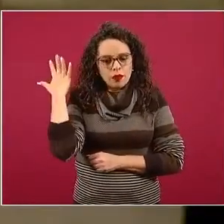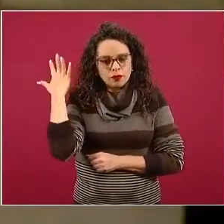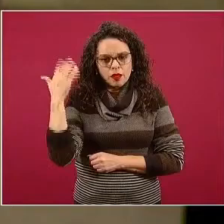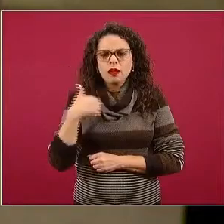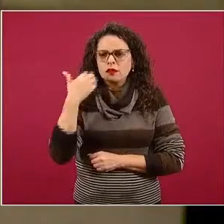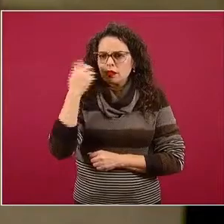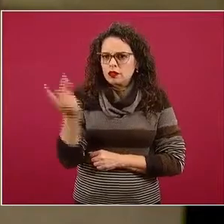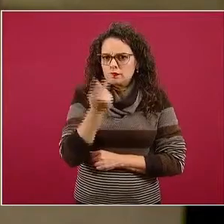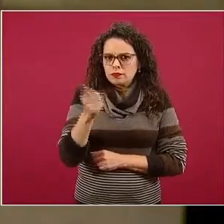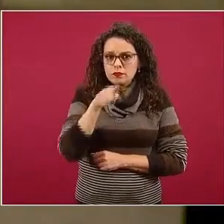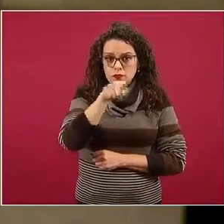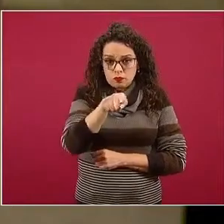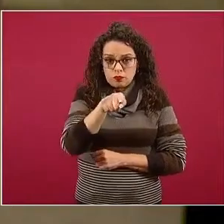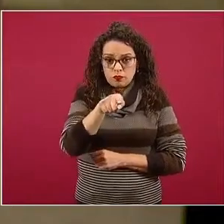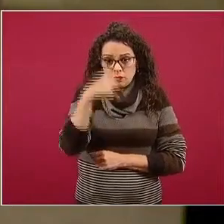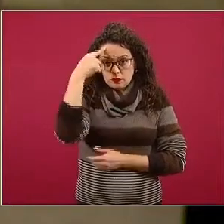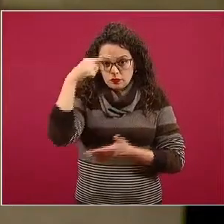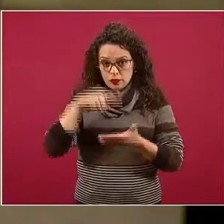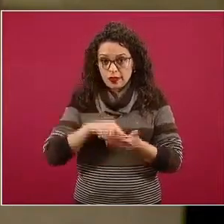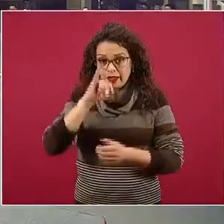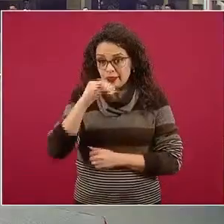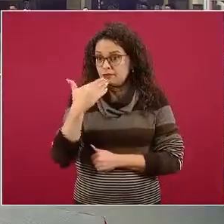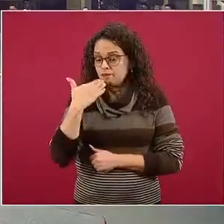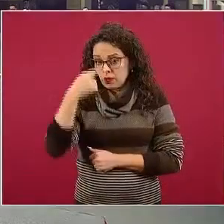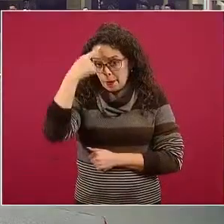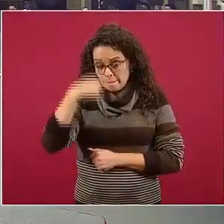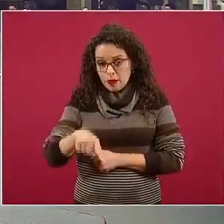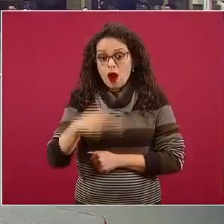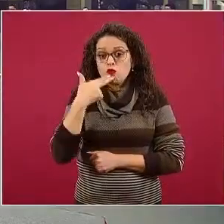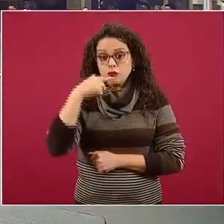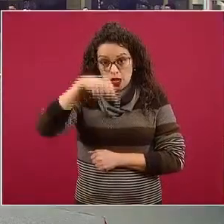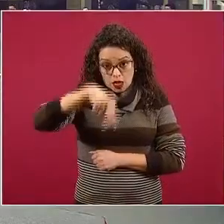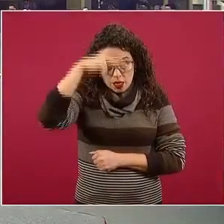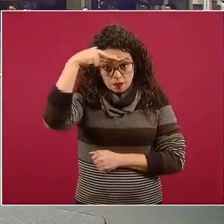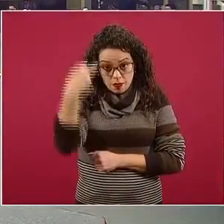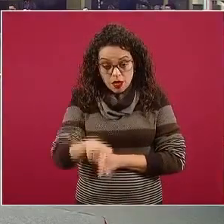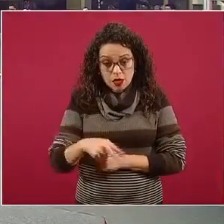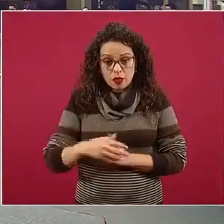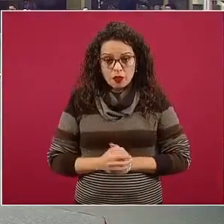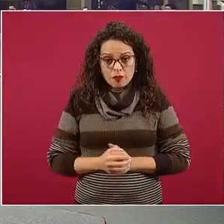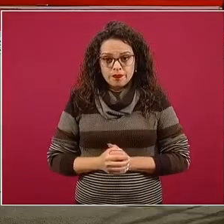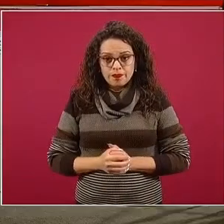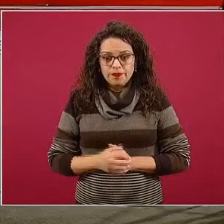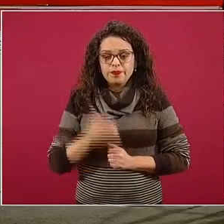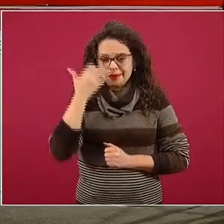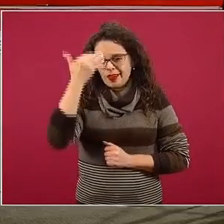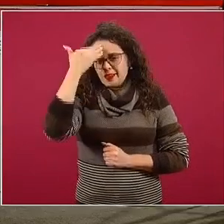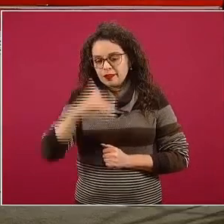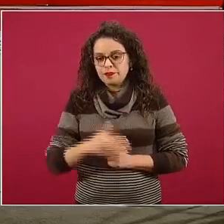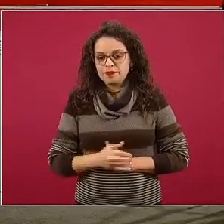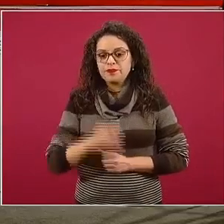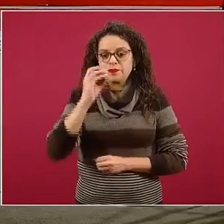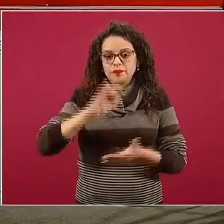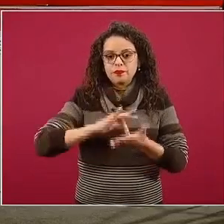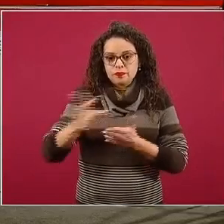para que se aplique aquí en México? Gracias. Muchas gracias. Sobre lo primero, efectivamente